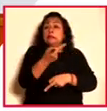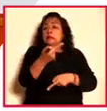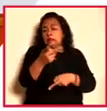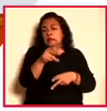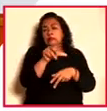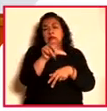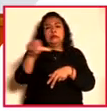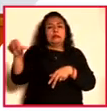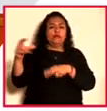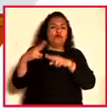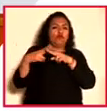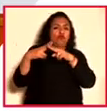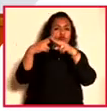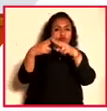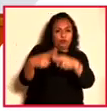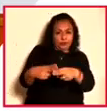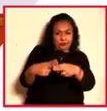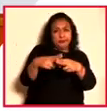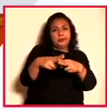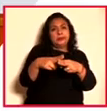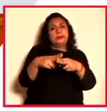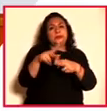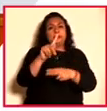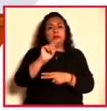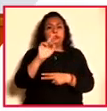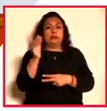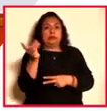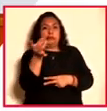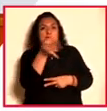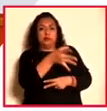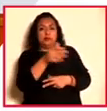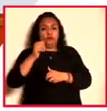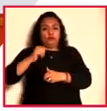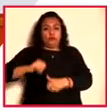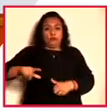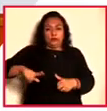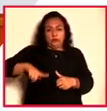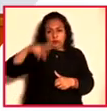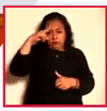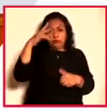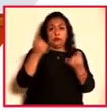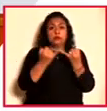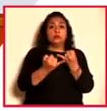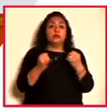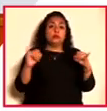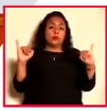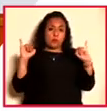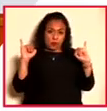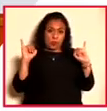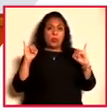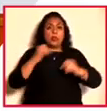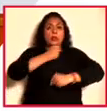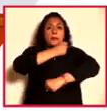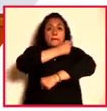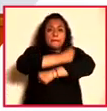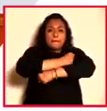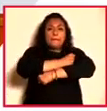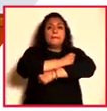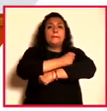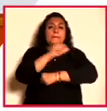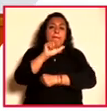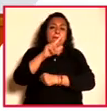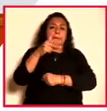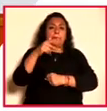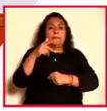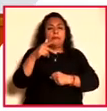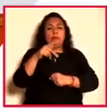de las conmemoraciones por la caída de Tenochtitlan. Autoridades del gobierno mexicano inauguraron las ventanas arqueológicas del templo de Hecatl y